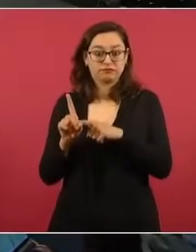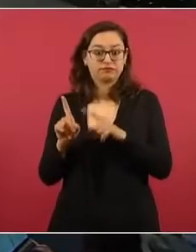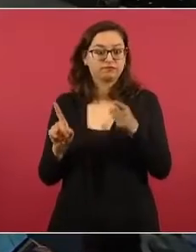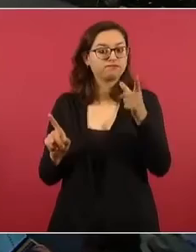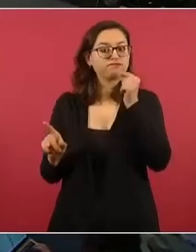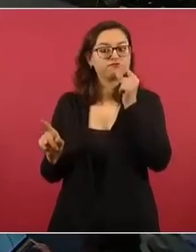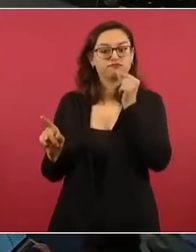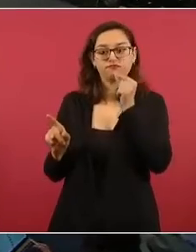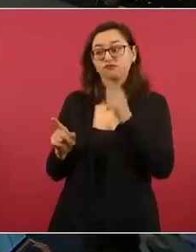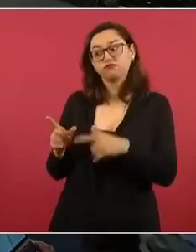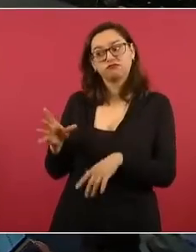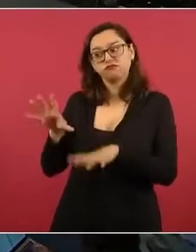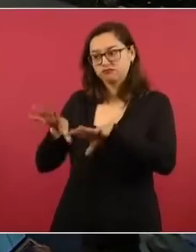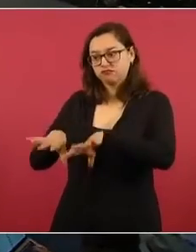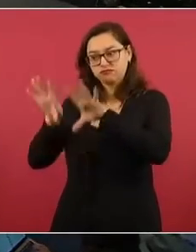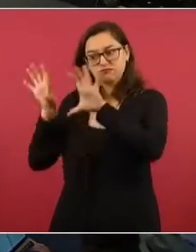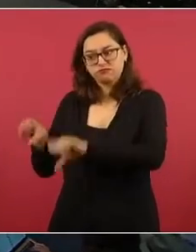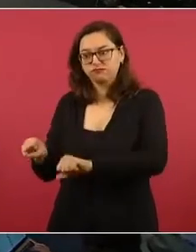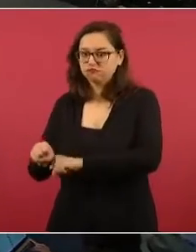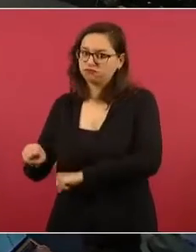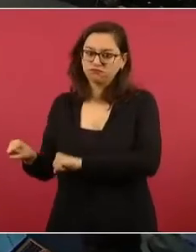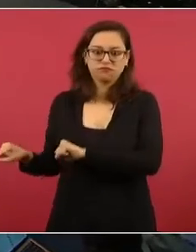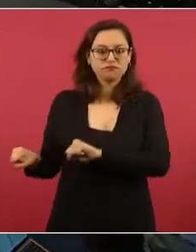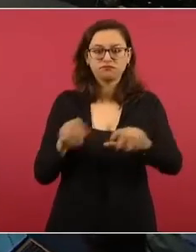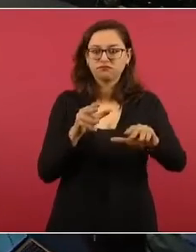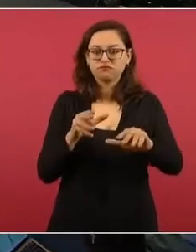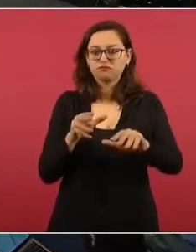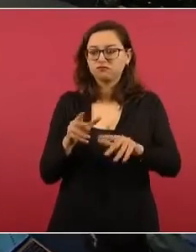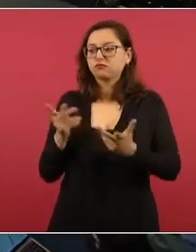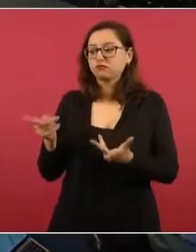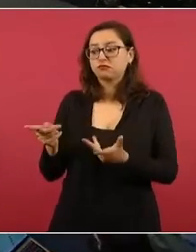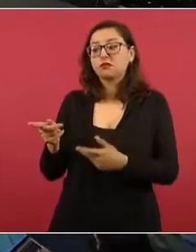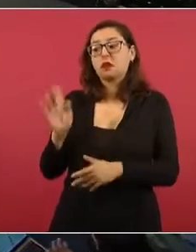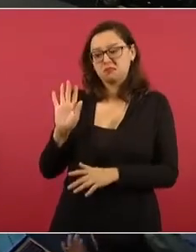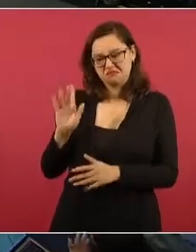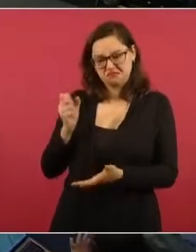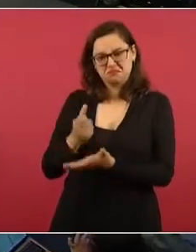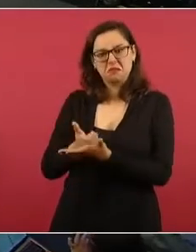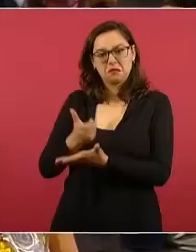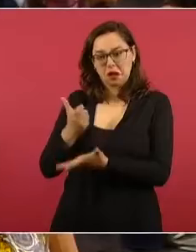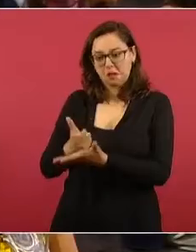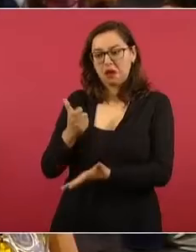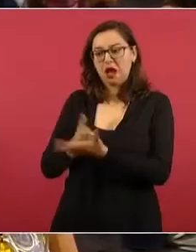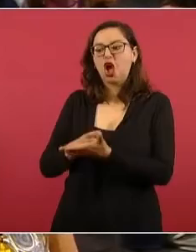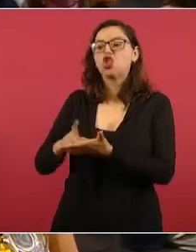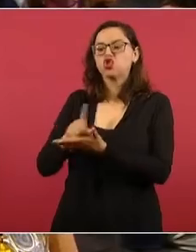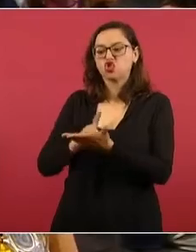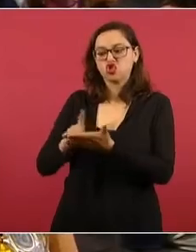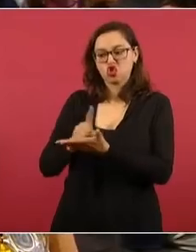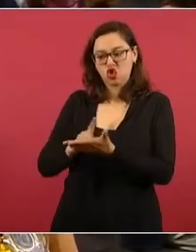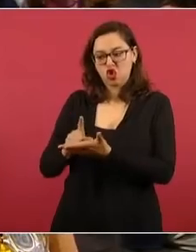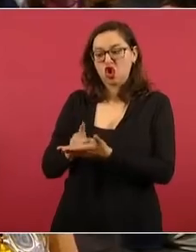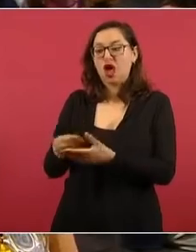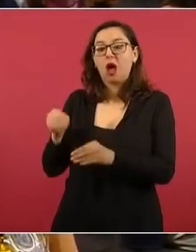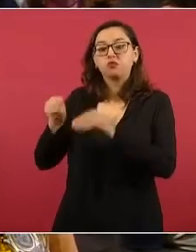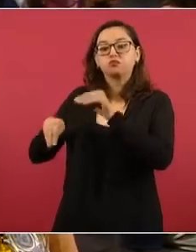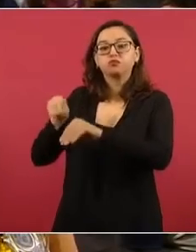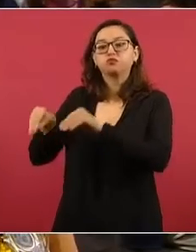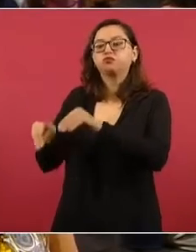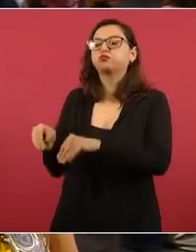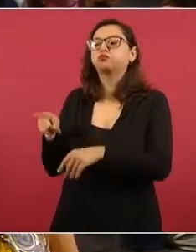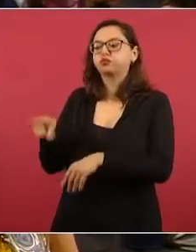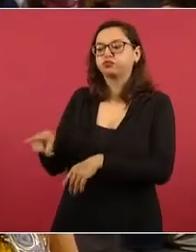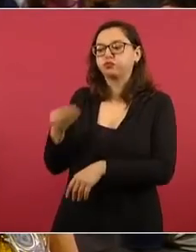y la amenazaron de sembrarle droga y meterla a la cárcel por varios años si seguía con su activismo